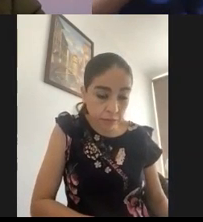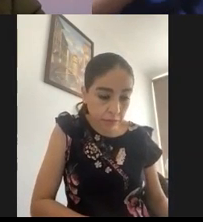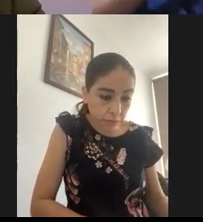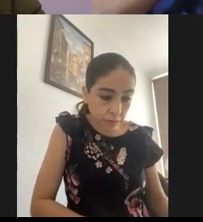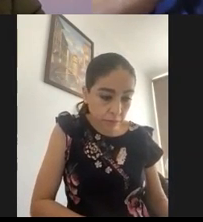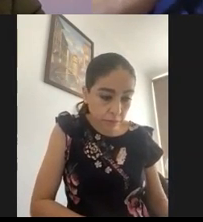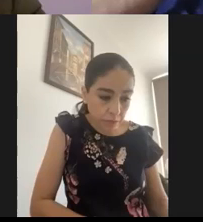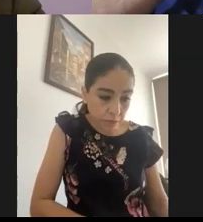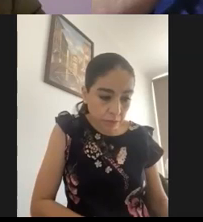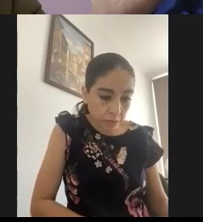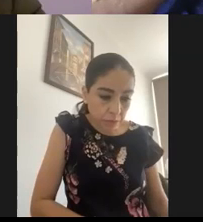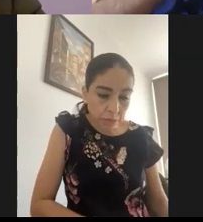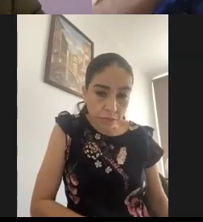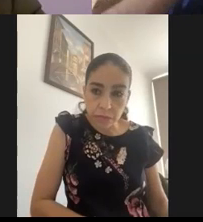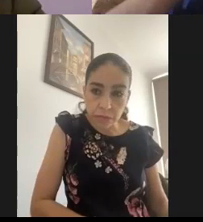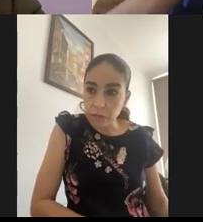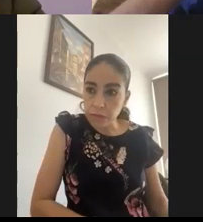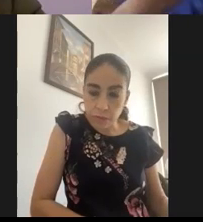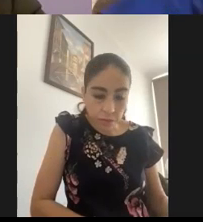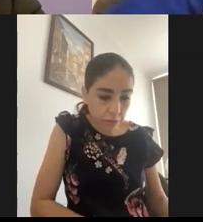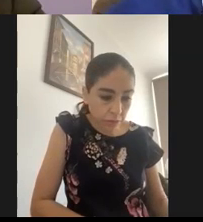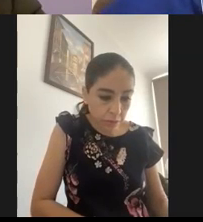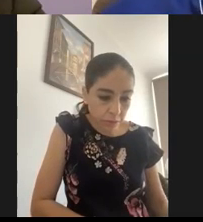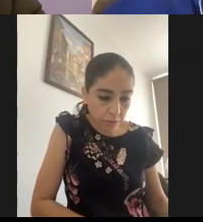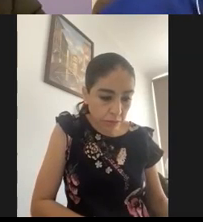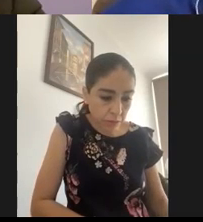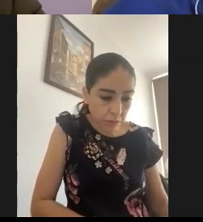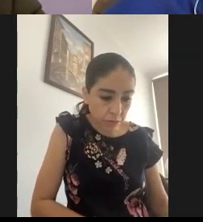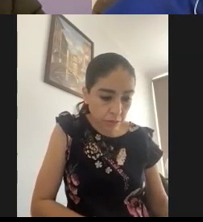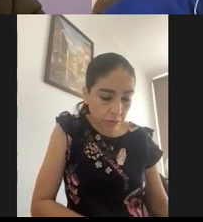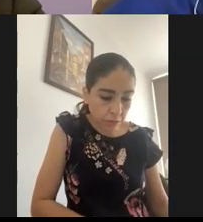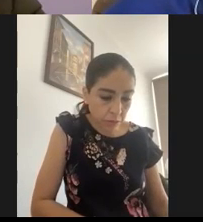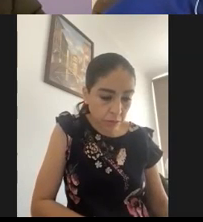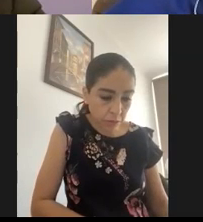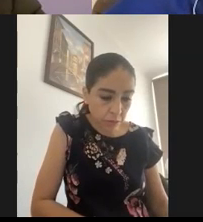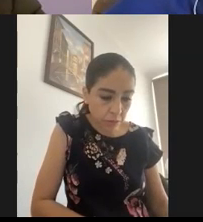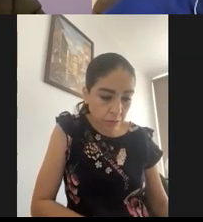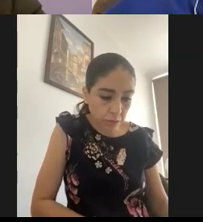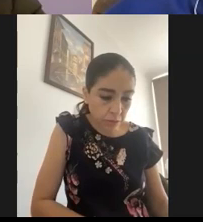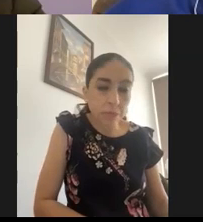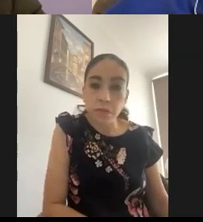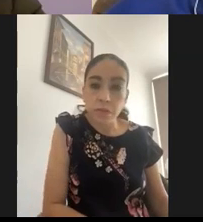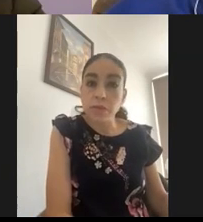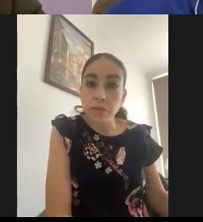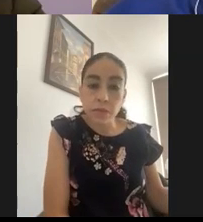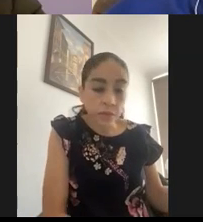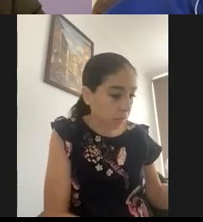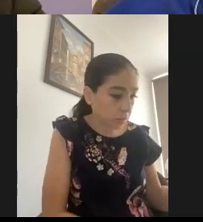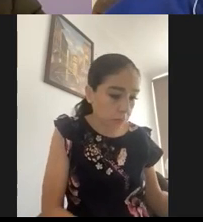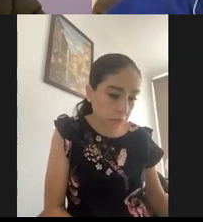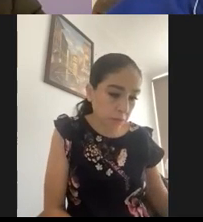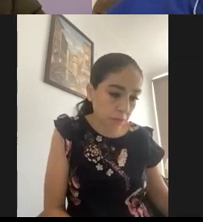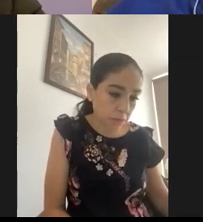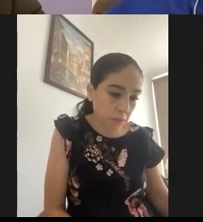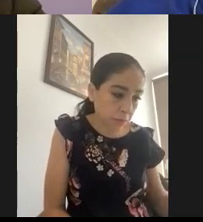detallada, una manera adentrada en cada uno de los puntos que se deben de tratar en un plan. Entonces, pues eso,